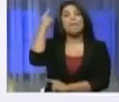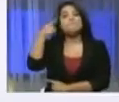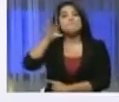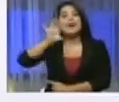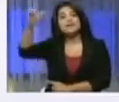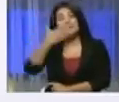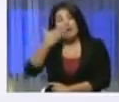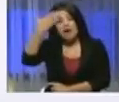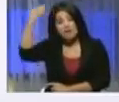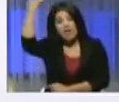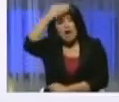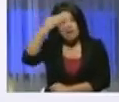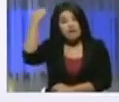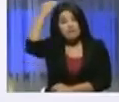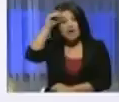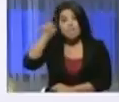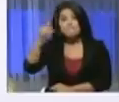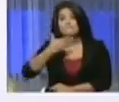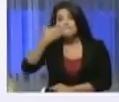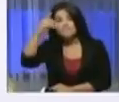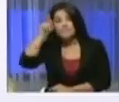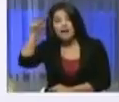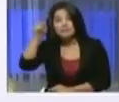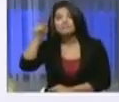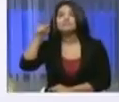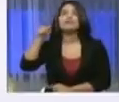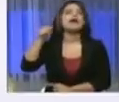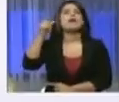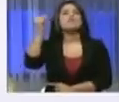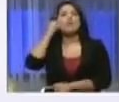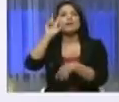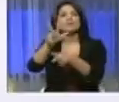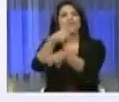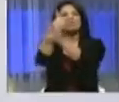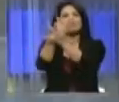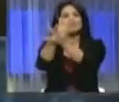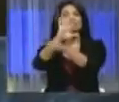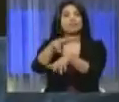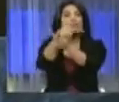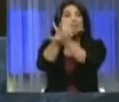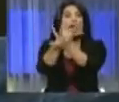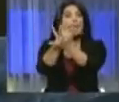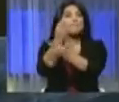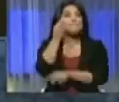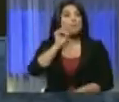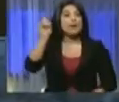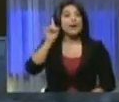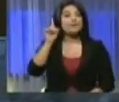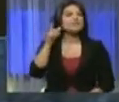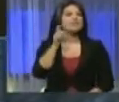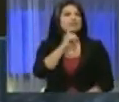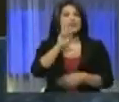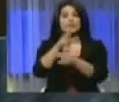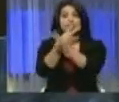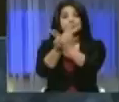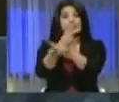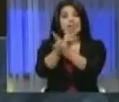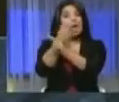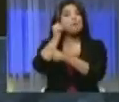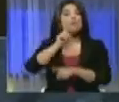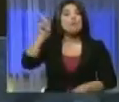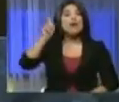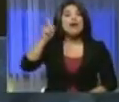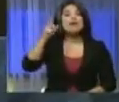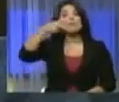vía Skype. Tenemos a nuestra canciller de la República Bolivariana de Venezuela, Delcy